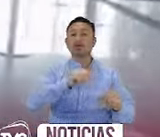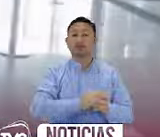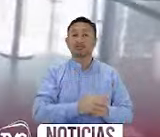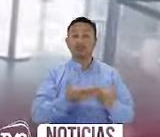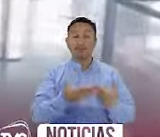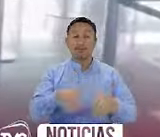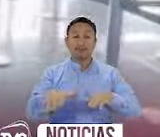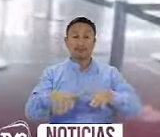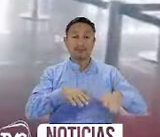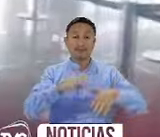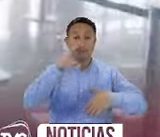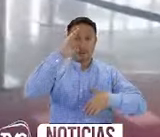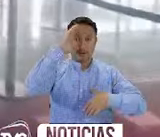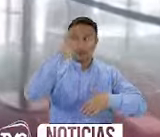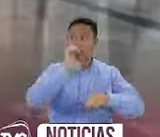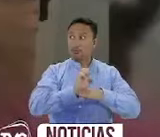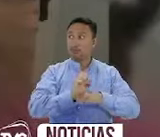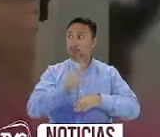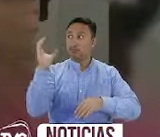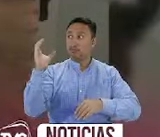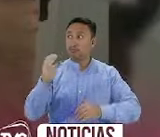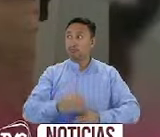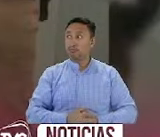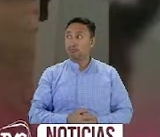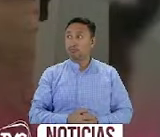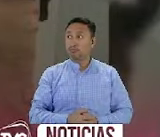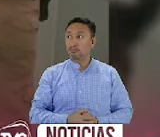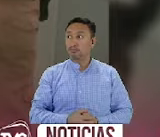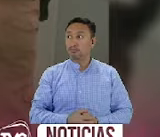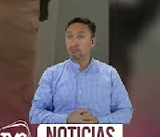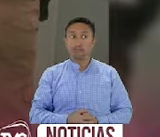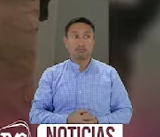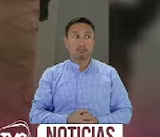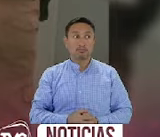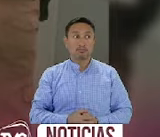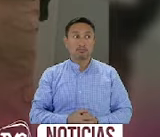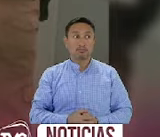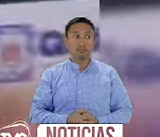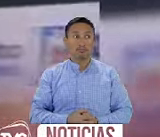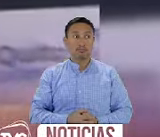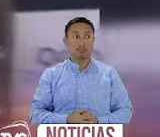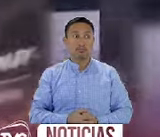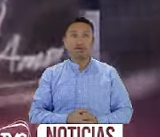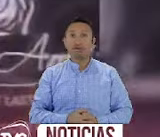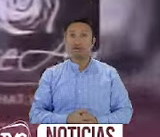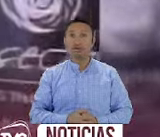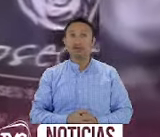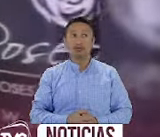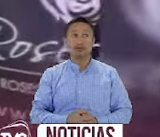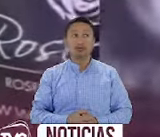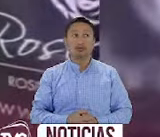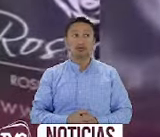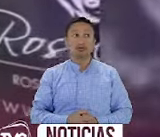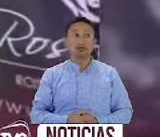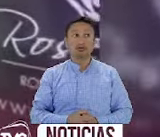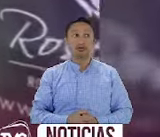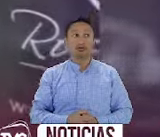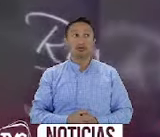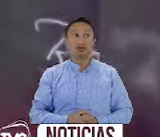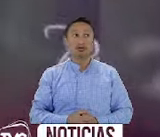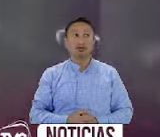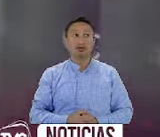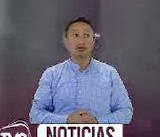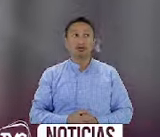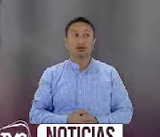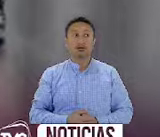policía ecuatoriana y la policía colombiana, Juan B. fue extraditado desde la ciudad de Bogotá, donde se encontraba capturado